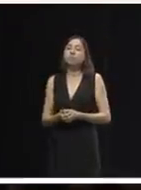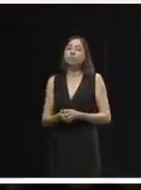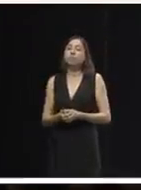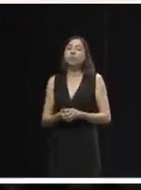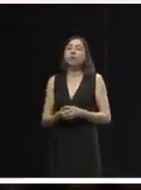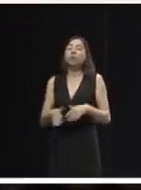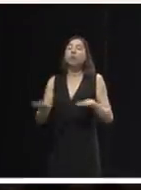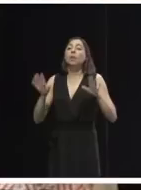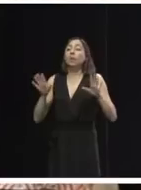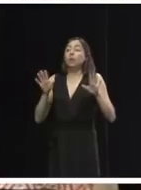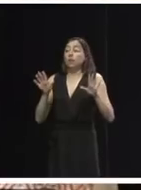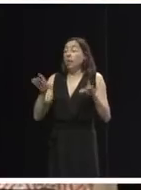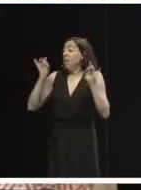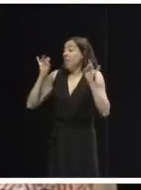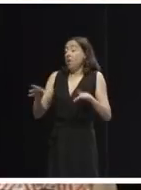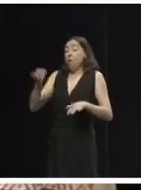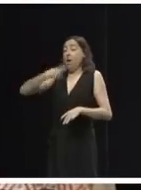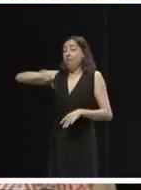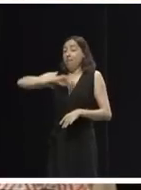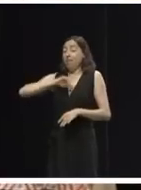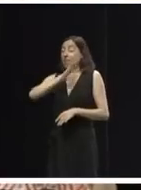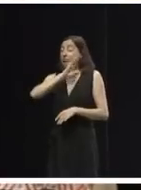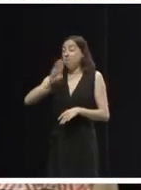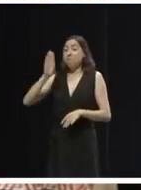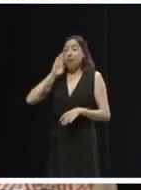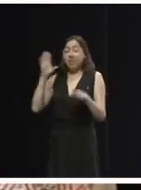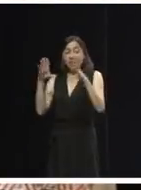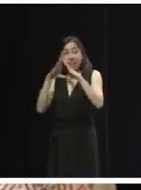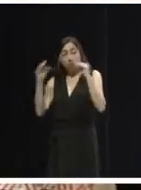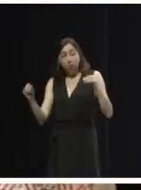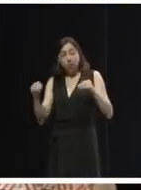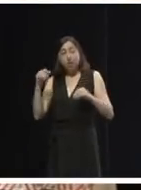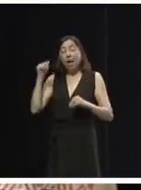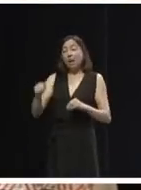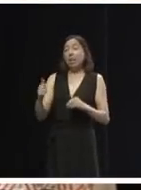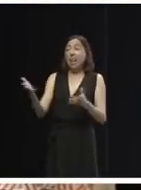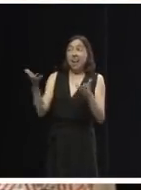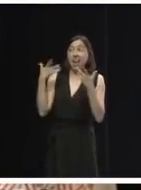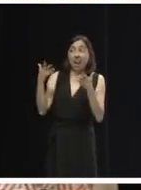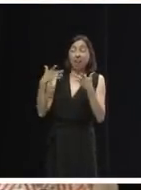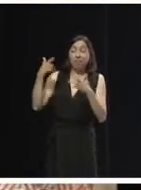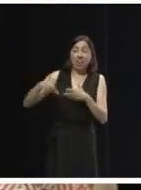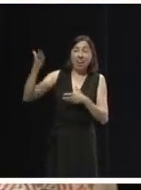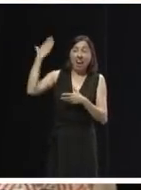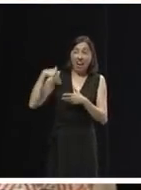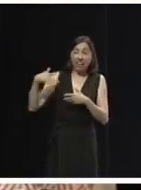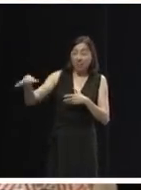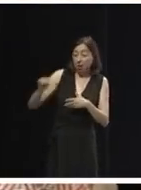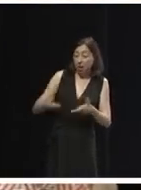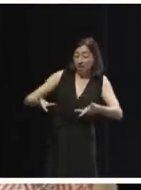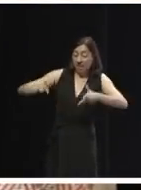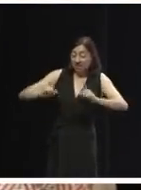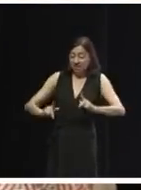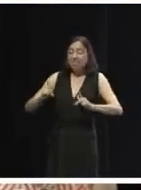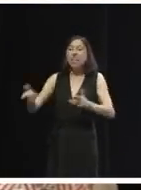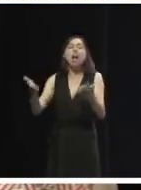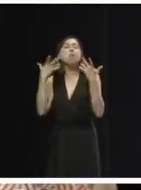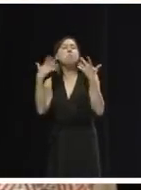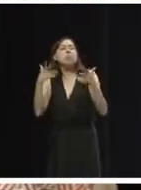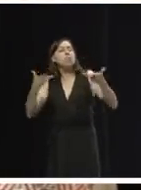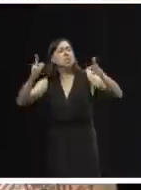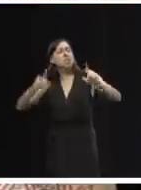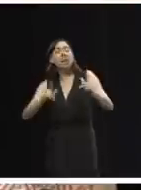Y como nuestras madres andaluzas, que con la fresca en estos tiempos de verano cogían sus sillas, salían al patio,